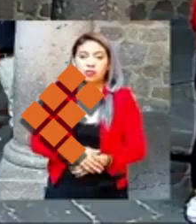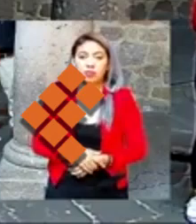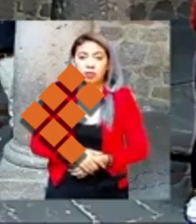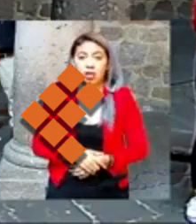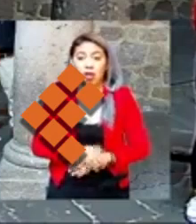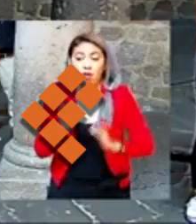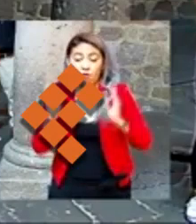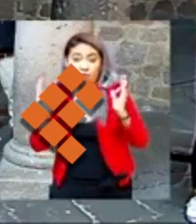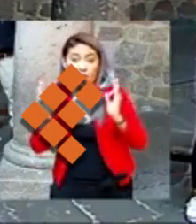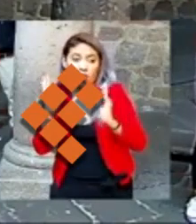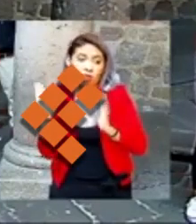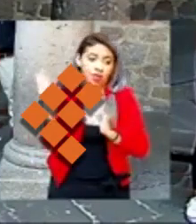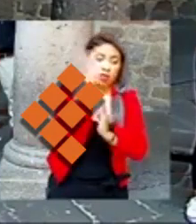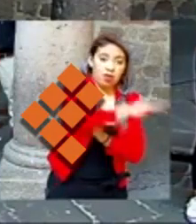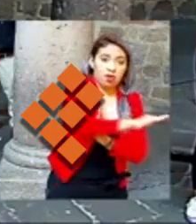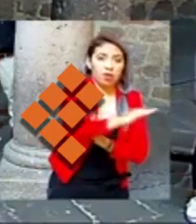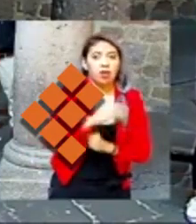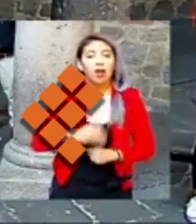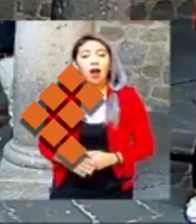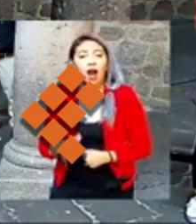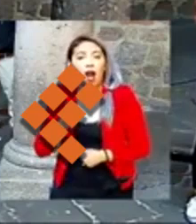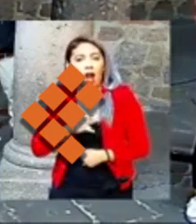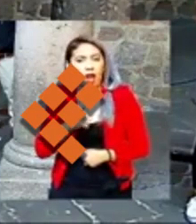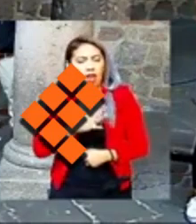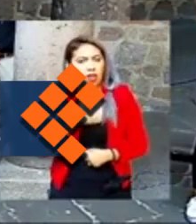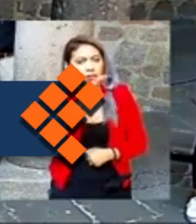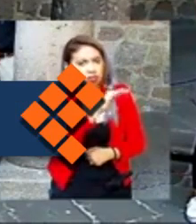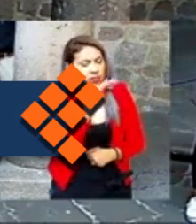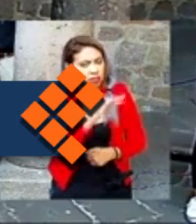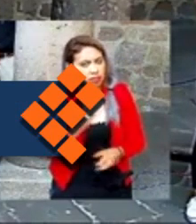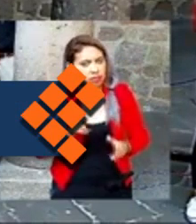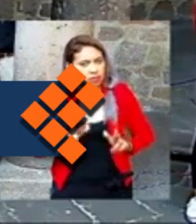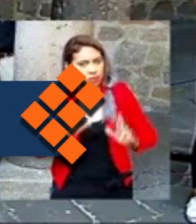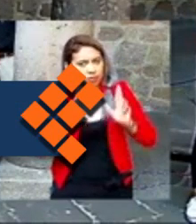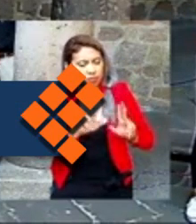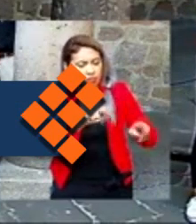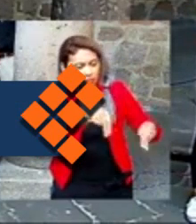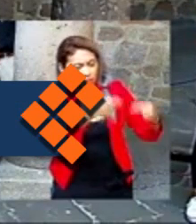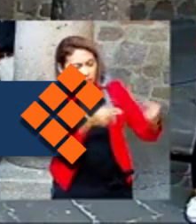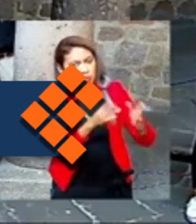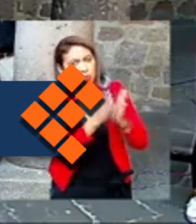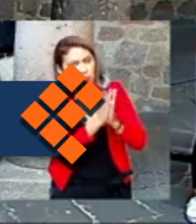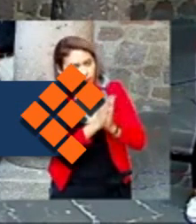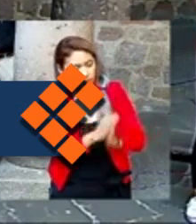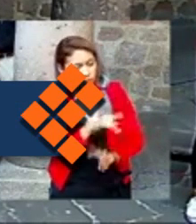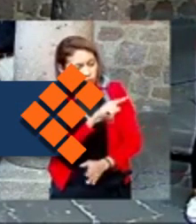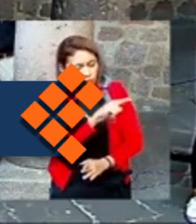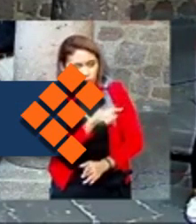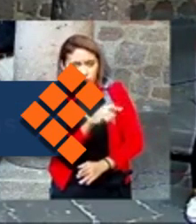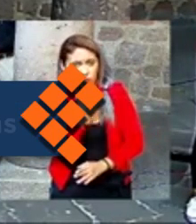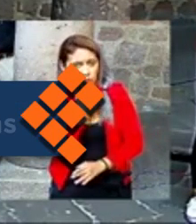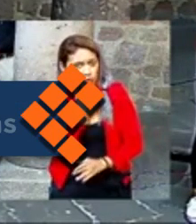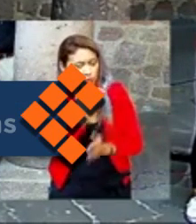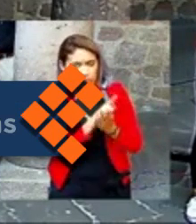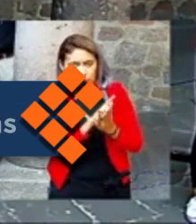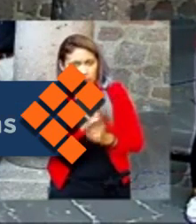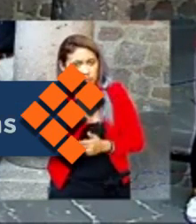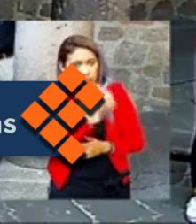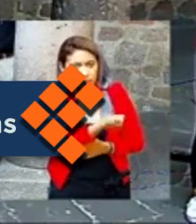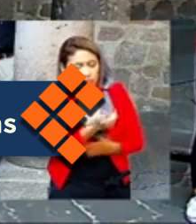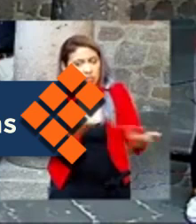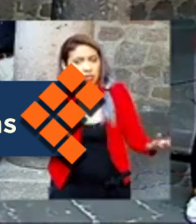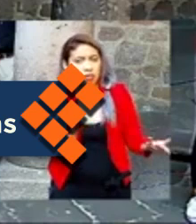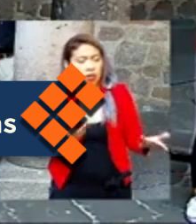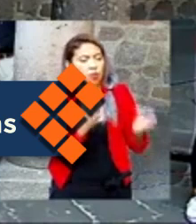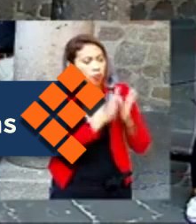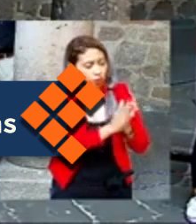misma. Ahí mismo platicamos con los representantes de los locatarios y les pedimos de manera muy comedida que